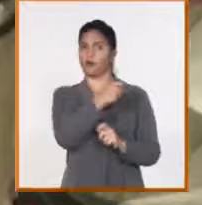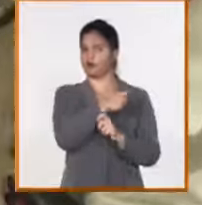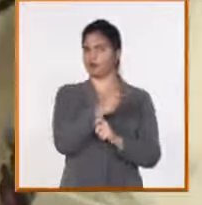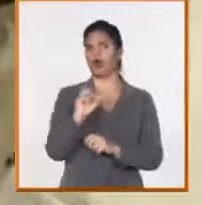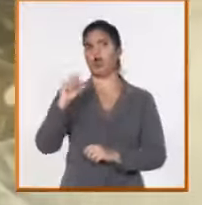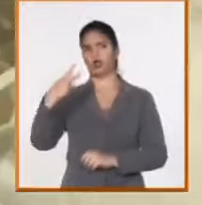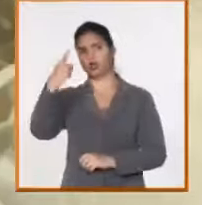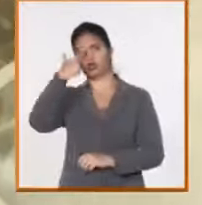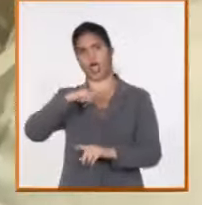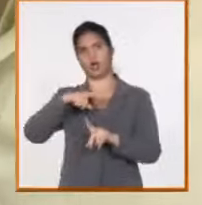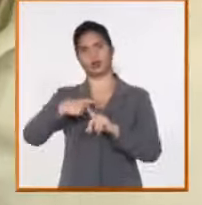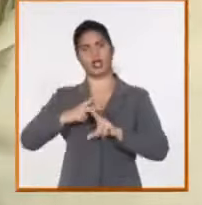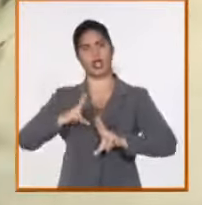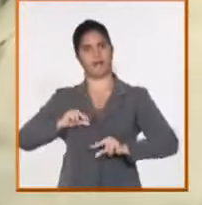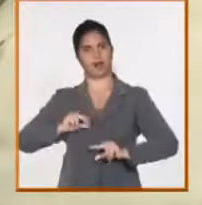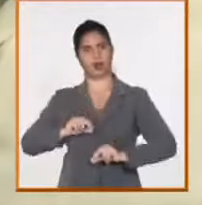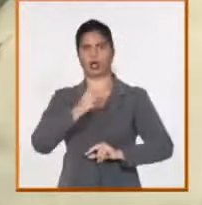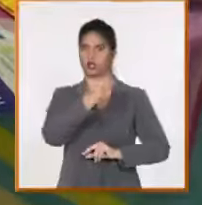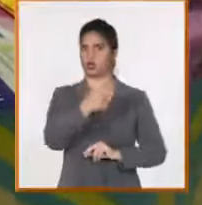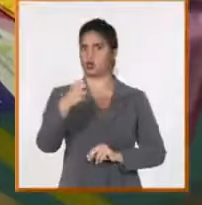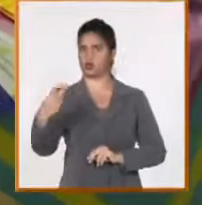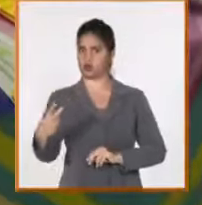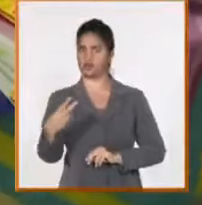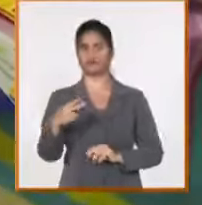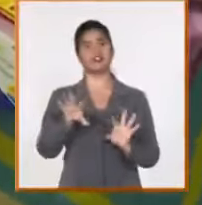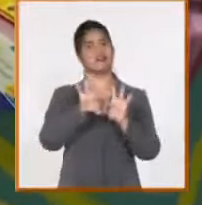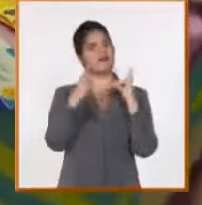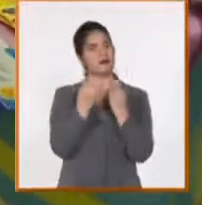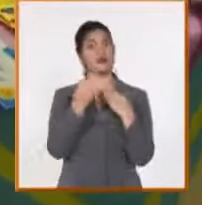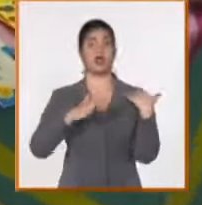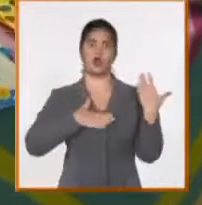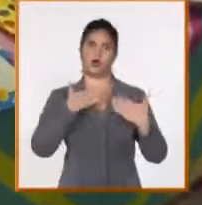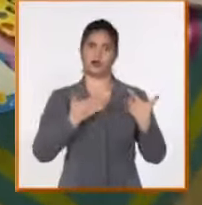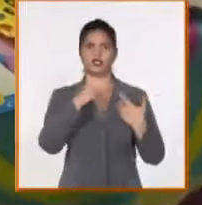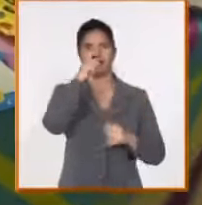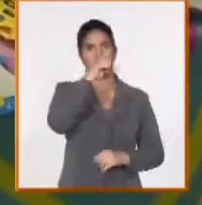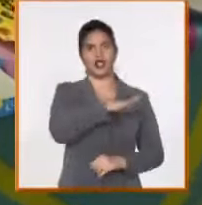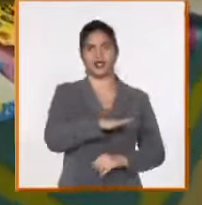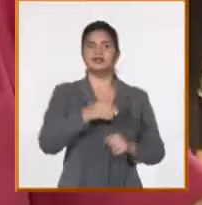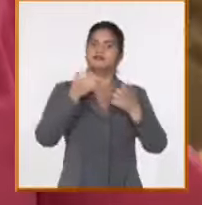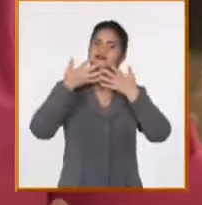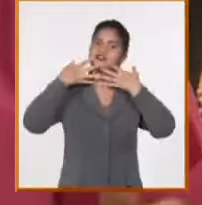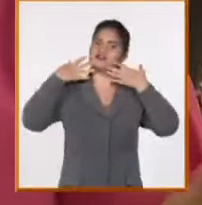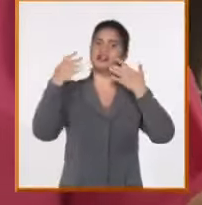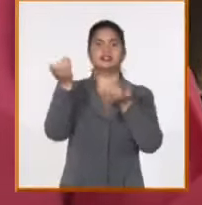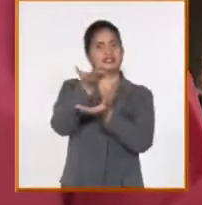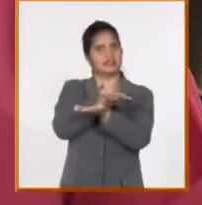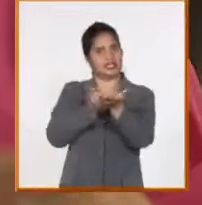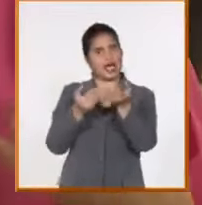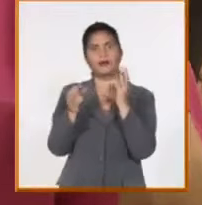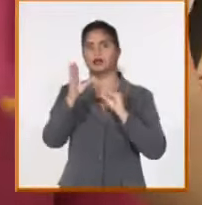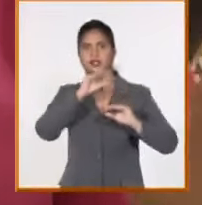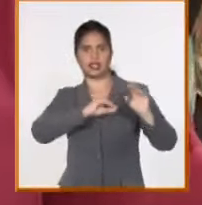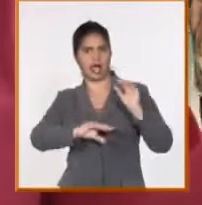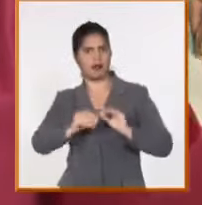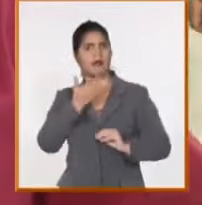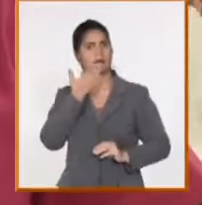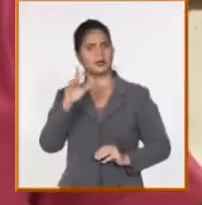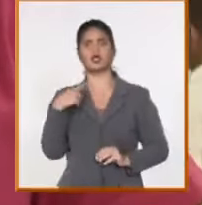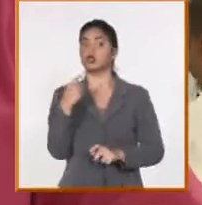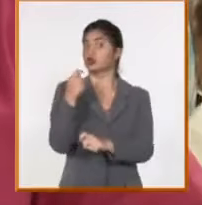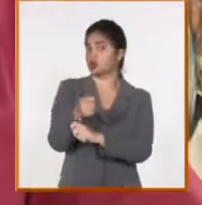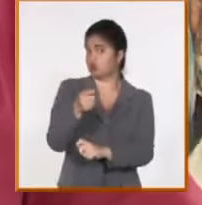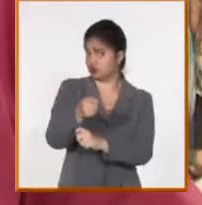auxiliares pedagógicas los padres están muy contentos los niños un buen estado de ánimos y ellos bien y nosotros Bien